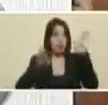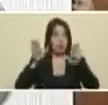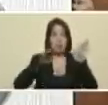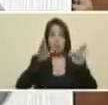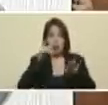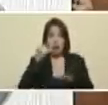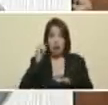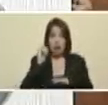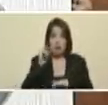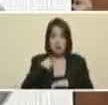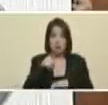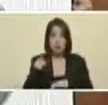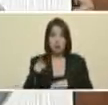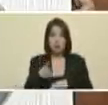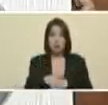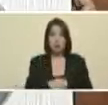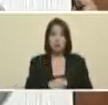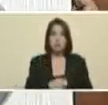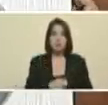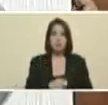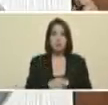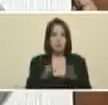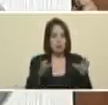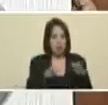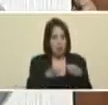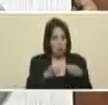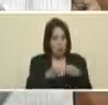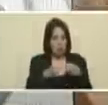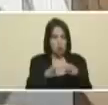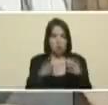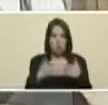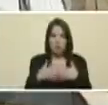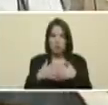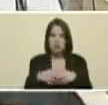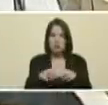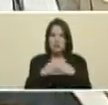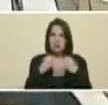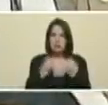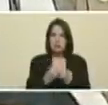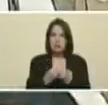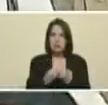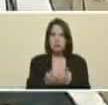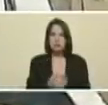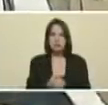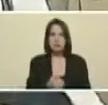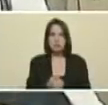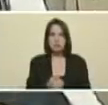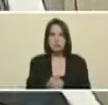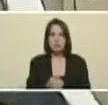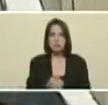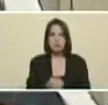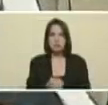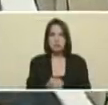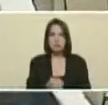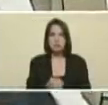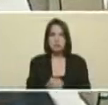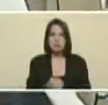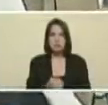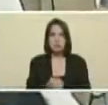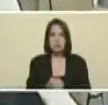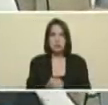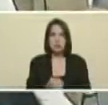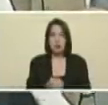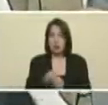militantes. Una pequeña organización de cuadro, muy comprometido, muy bien